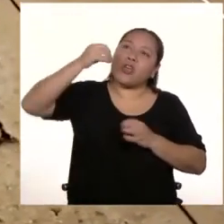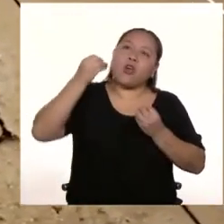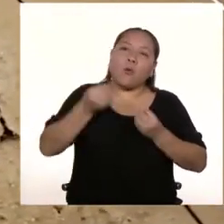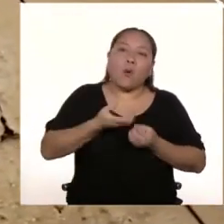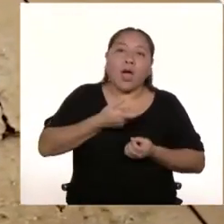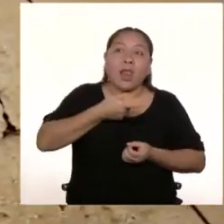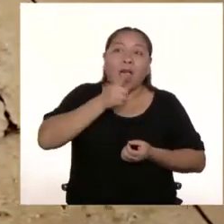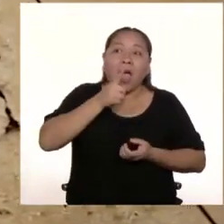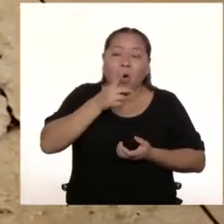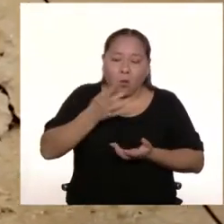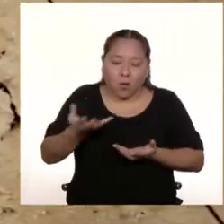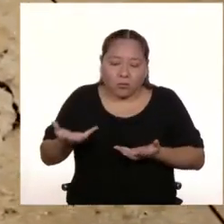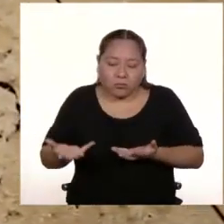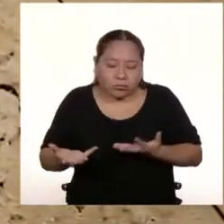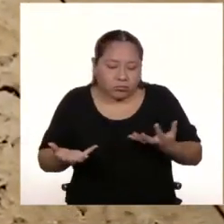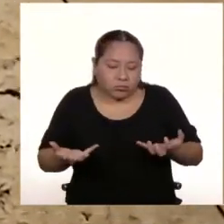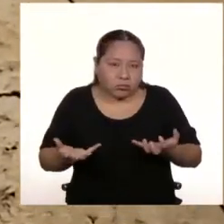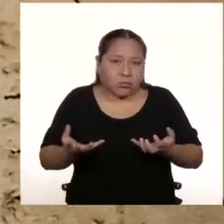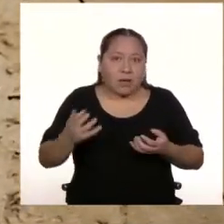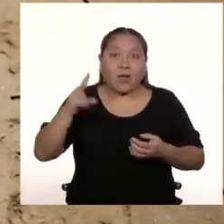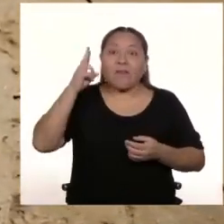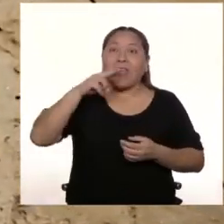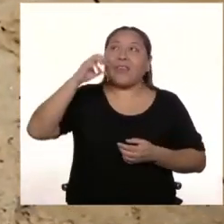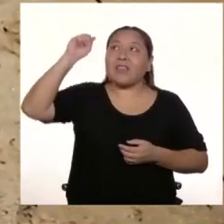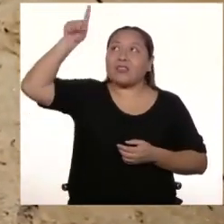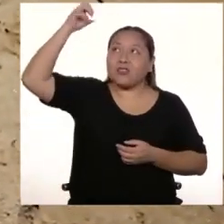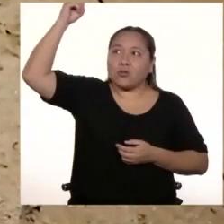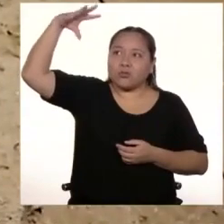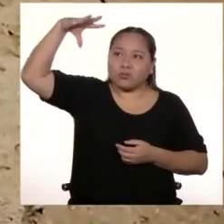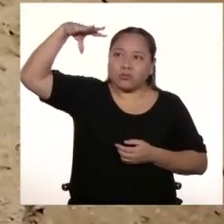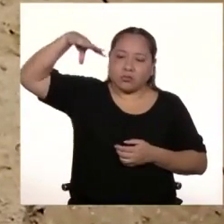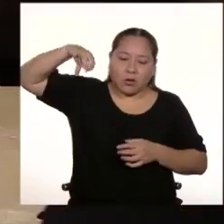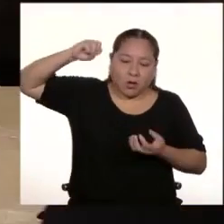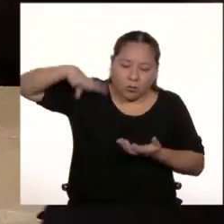agua, calculando su desplazamiento y ubicación.